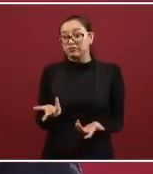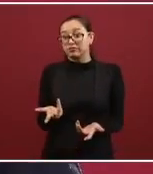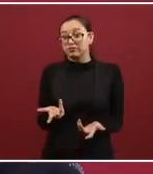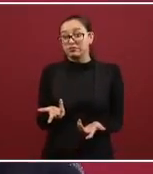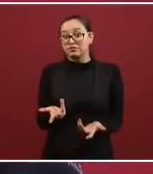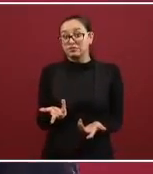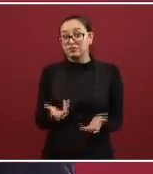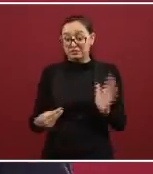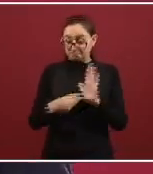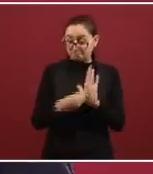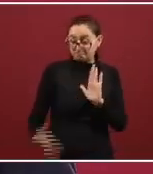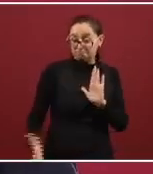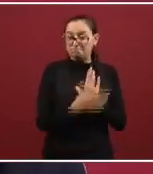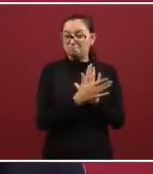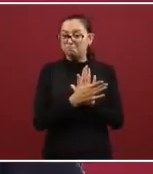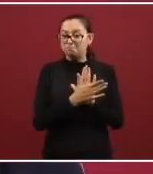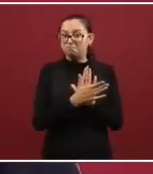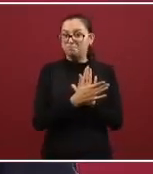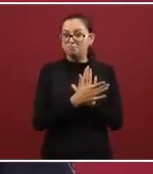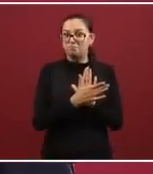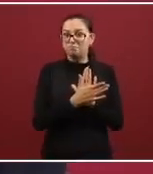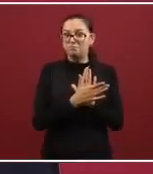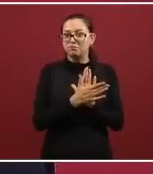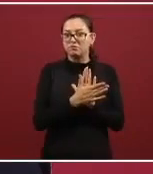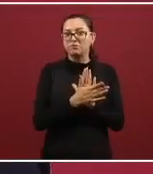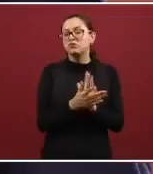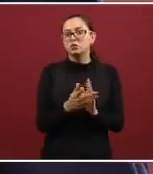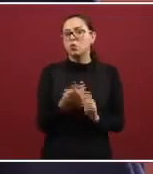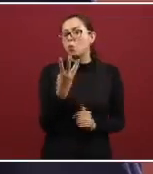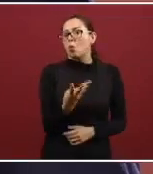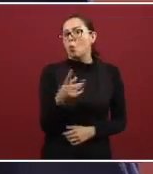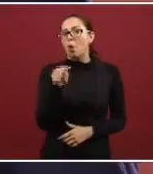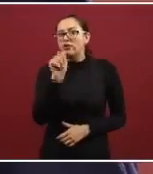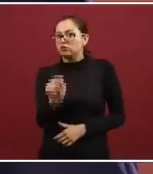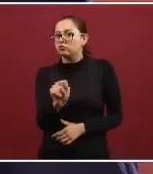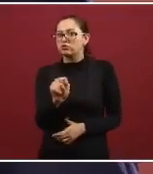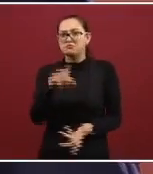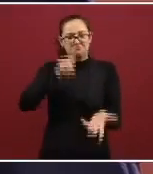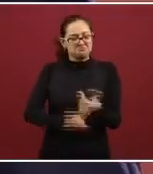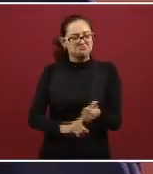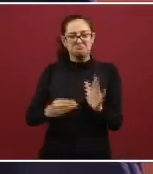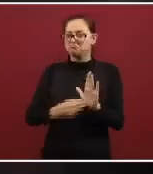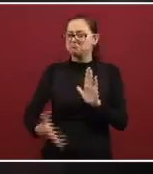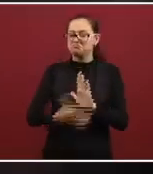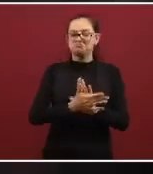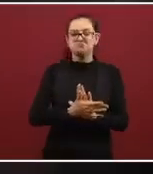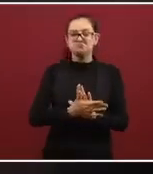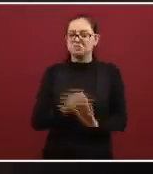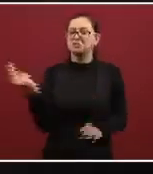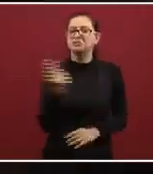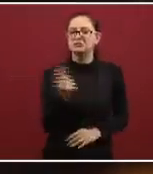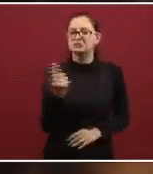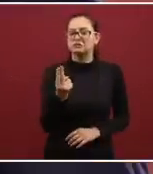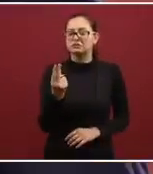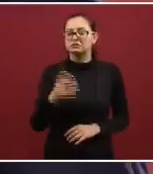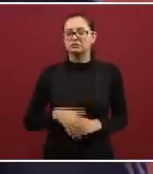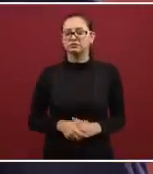que quede establecido, es parte de la cuarta transformación de la vida pública del país.